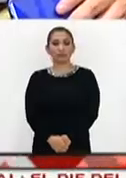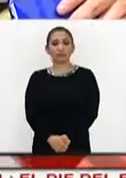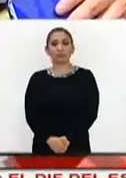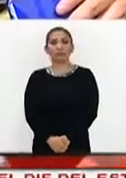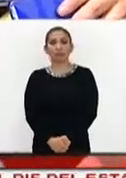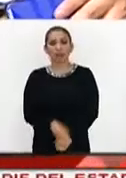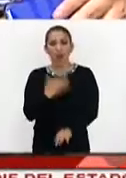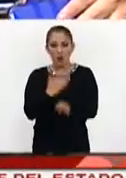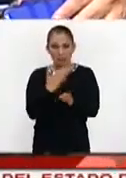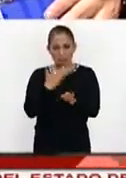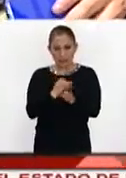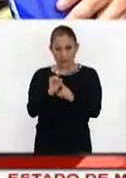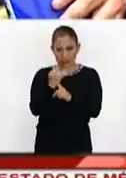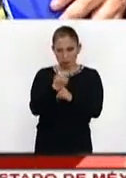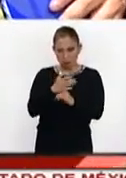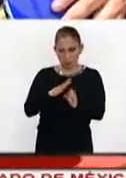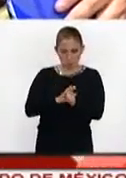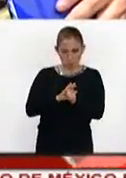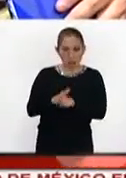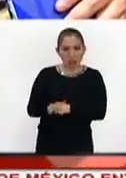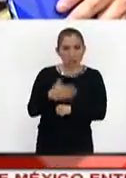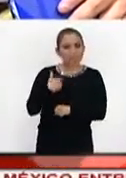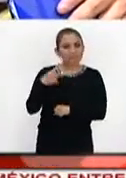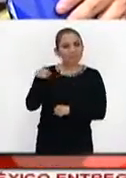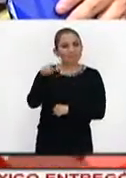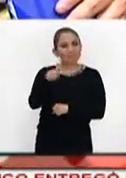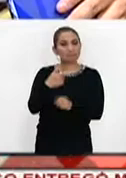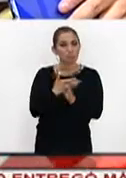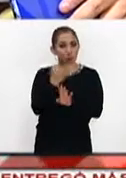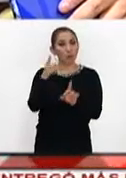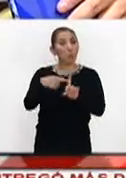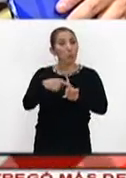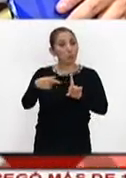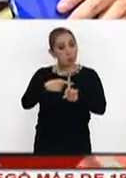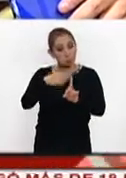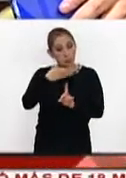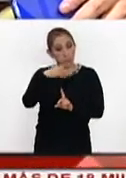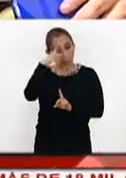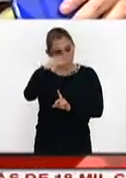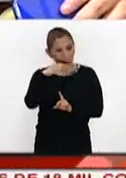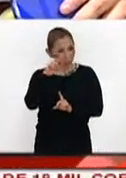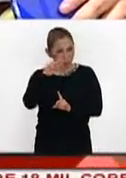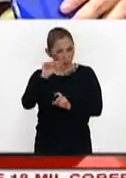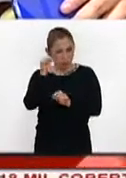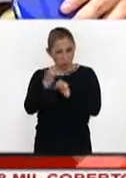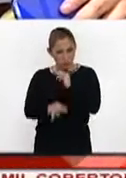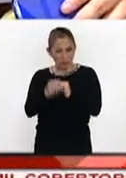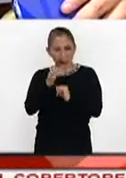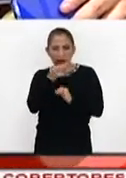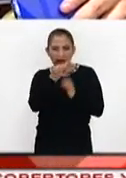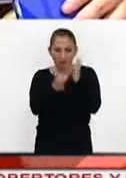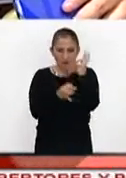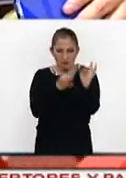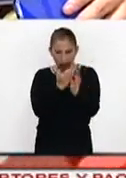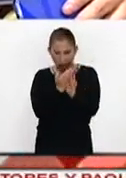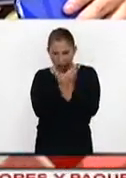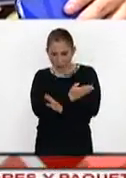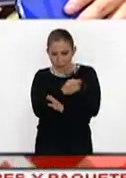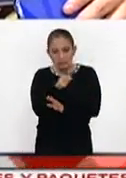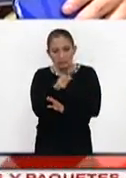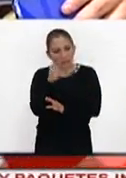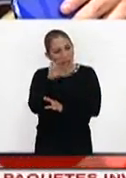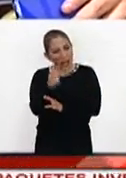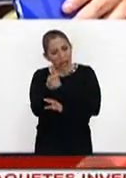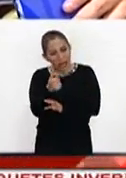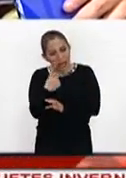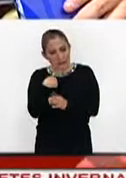La situación actual, la verdad es que han sido muy positivos para México, lo vimos con la última información disponible, estamos ya